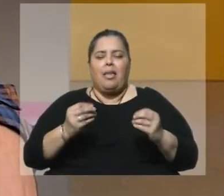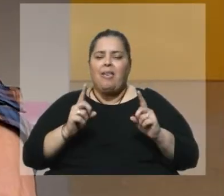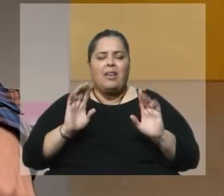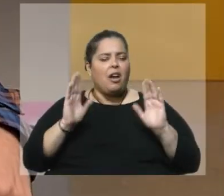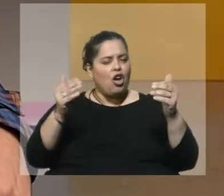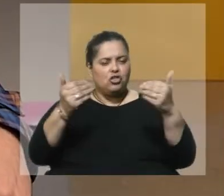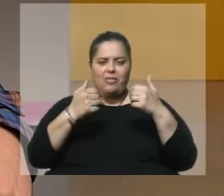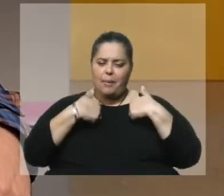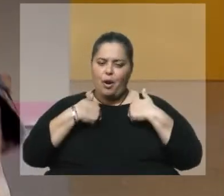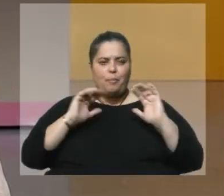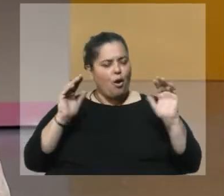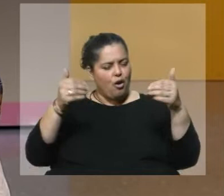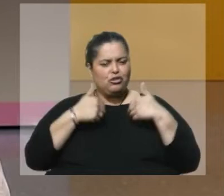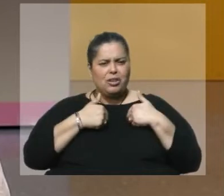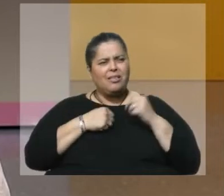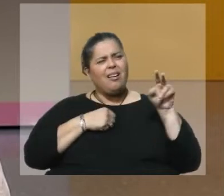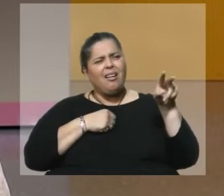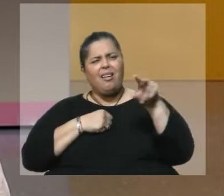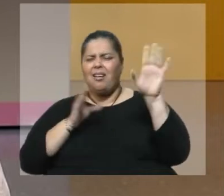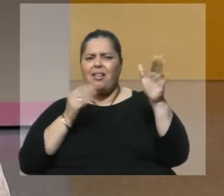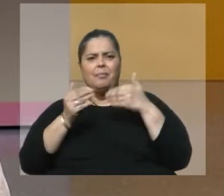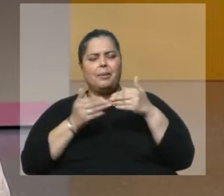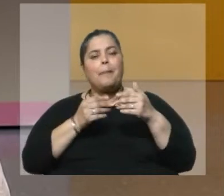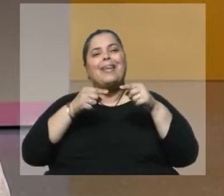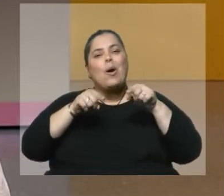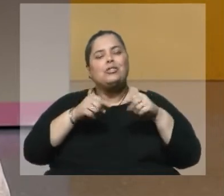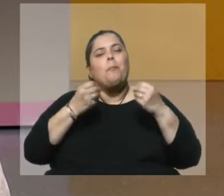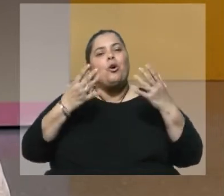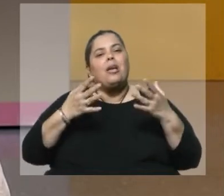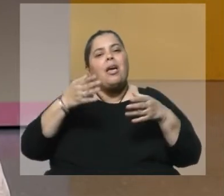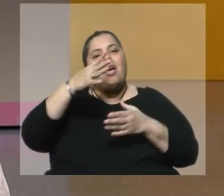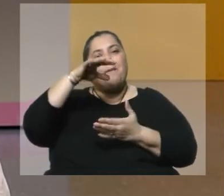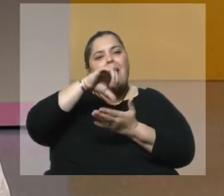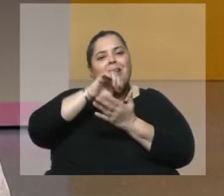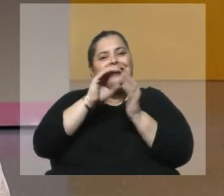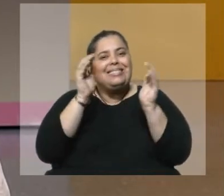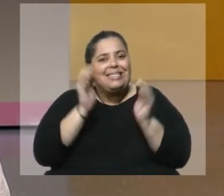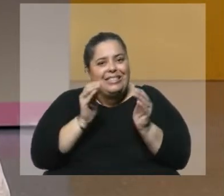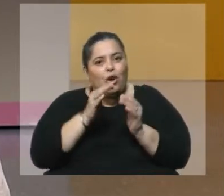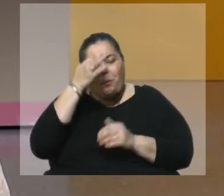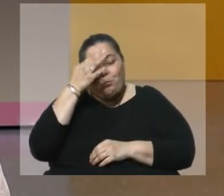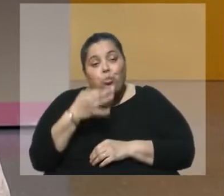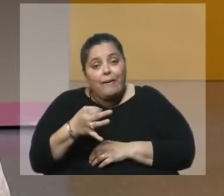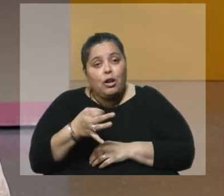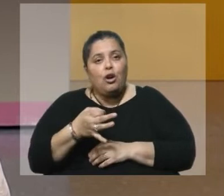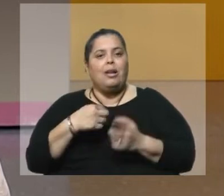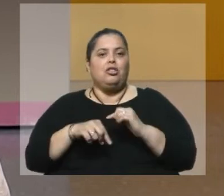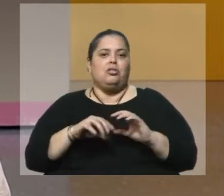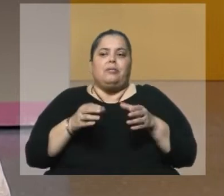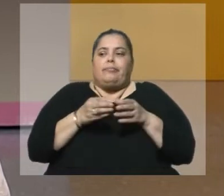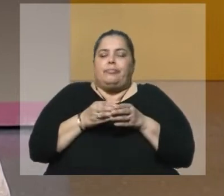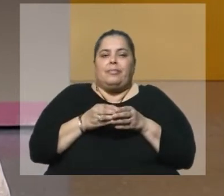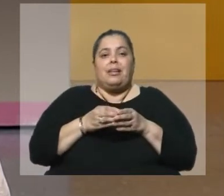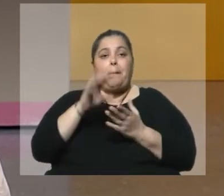ti mismo y ya está. Pero tiene que ver con que somos pocos. Eso pasa en los pueblos y eso pasa en los